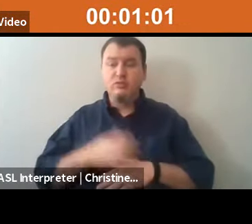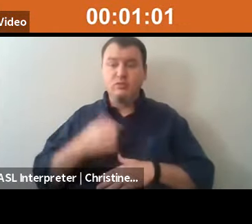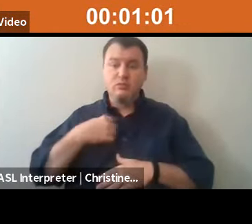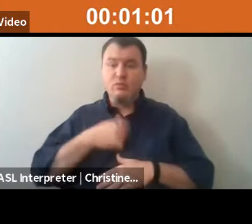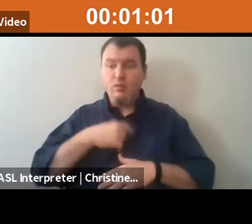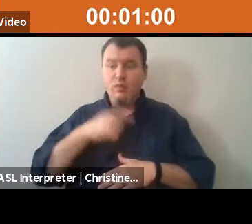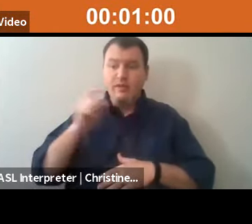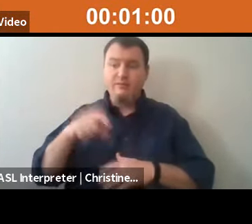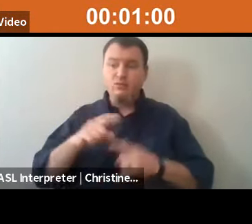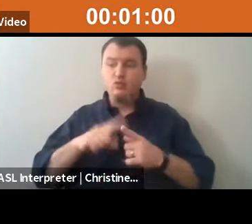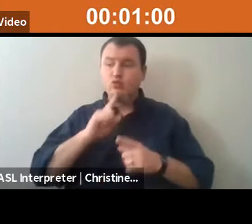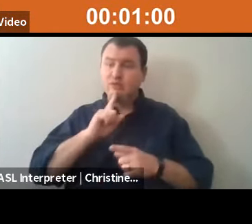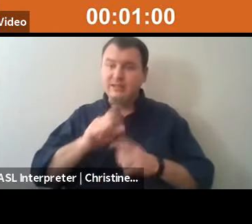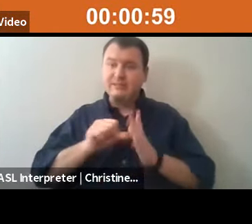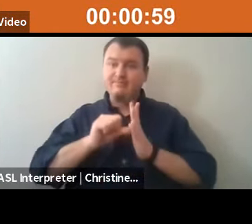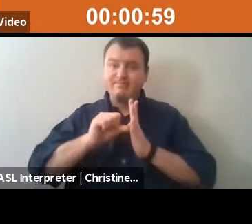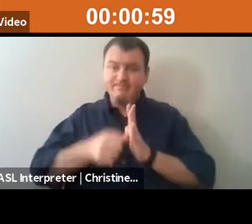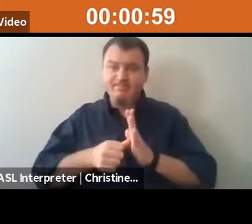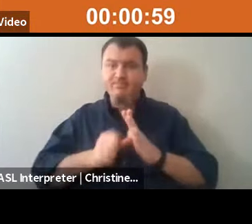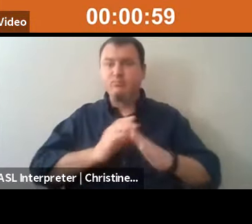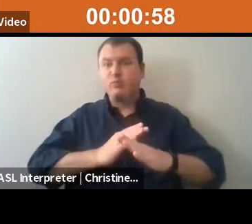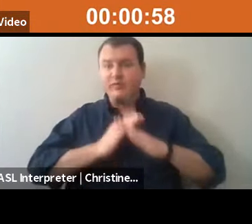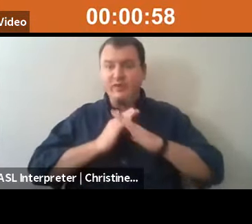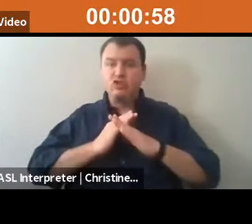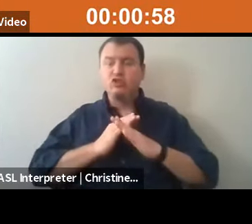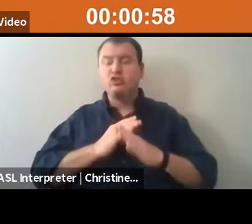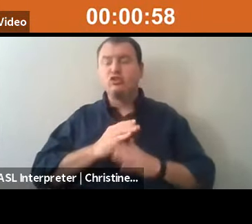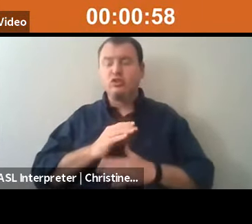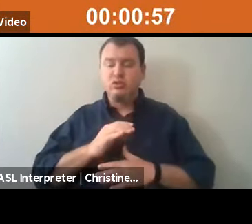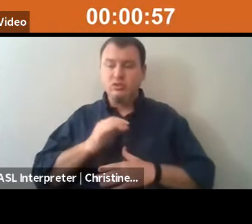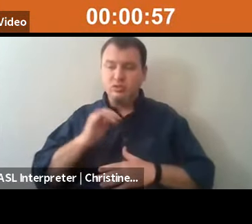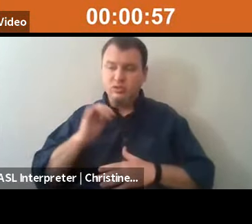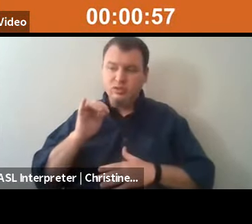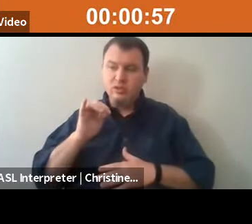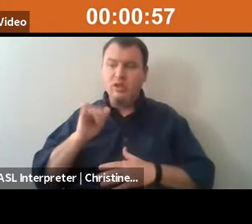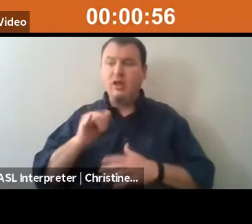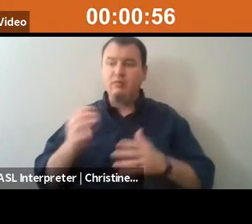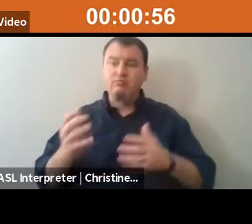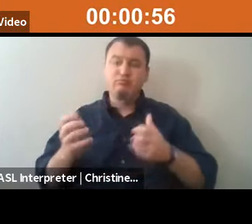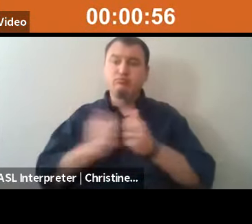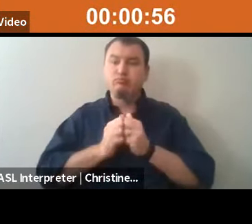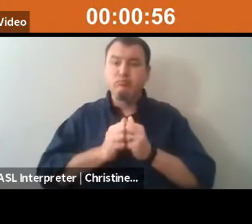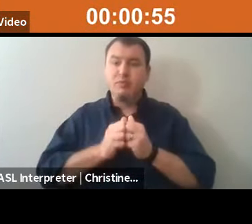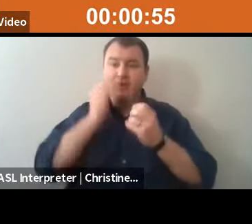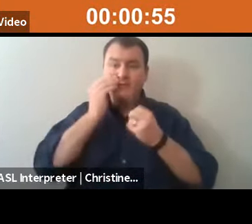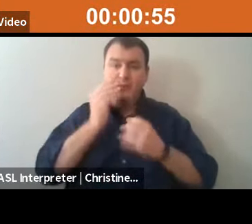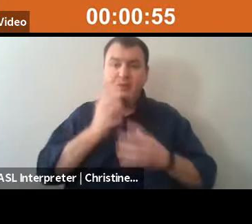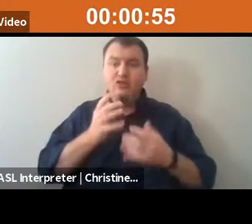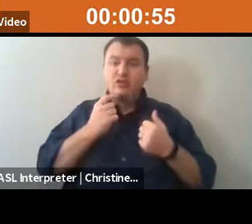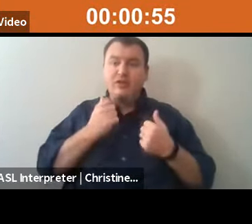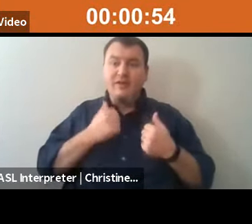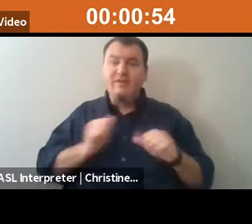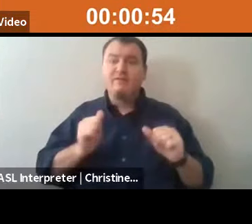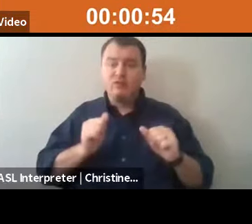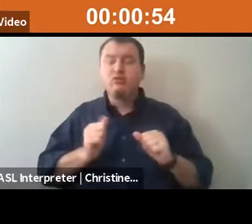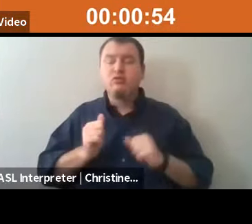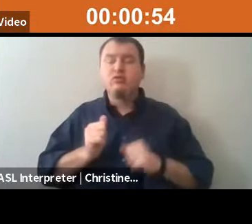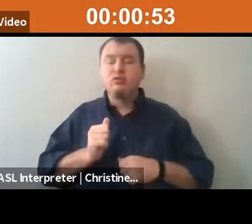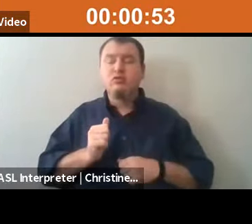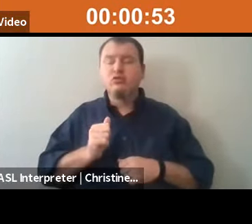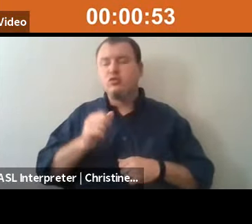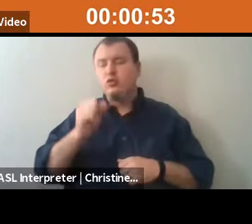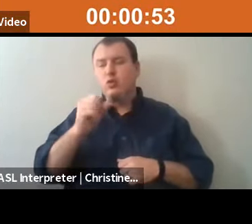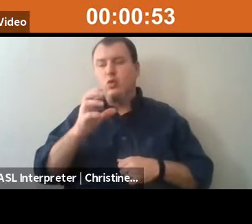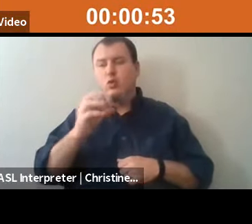y acceso a la información sobre los servicios, y ahí la sociedad civil desempeña un papel muy